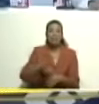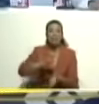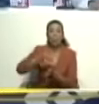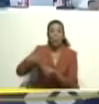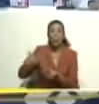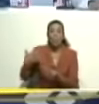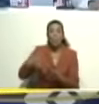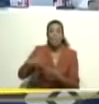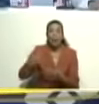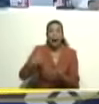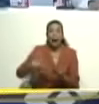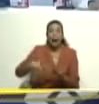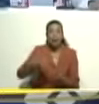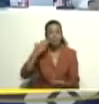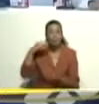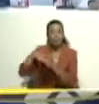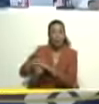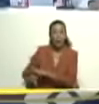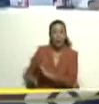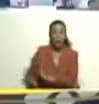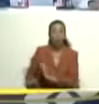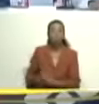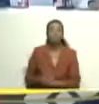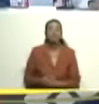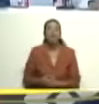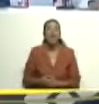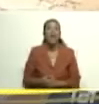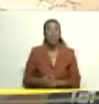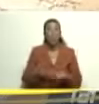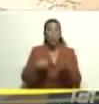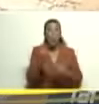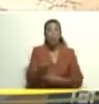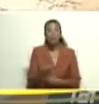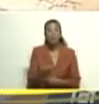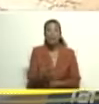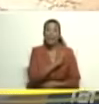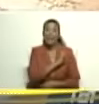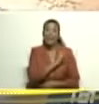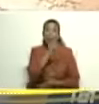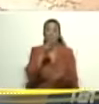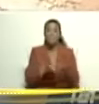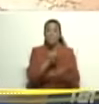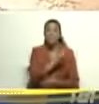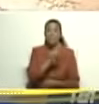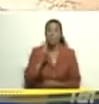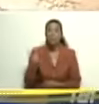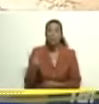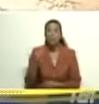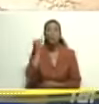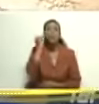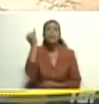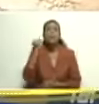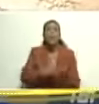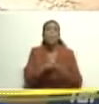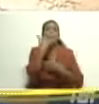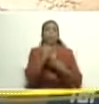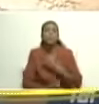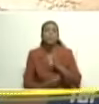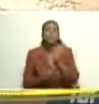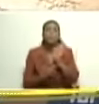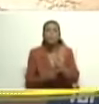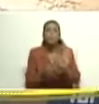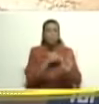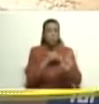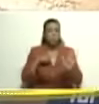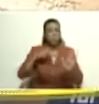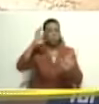rápidamente. Y yo lancé en enero 2022 una idea, porque